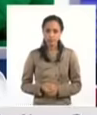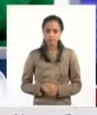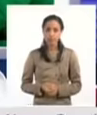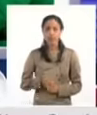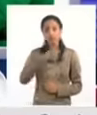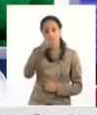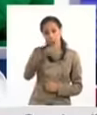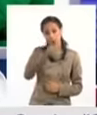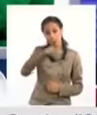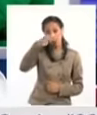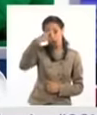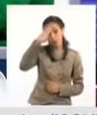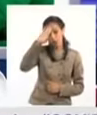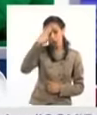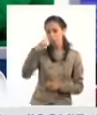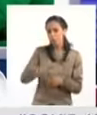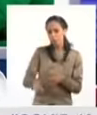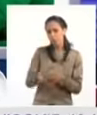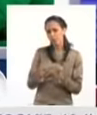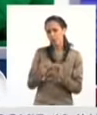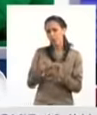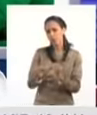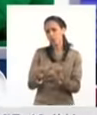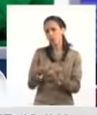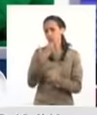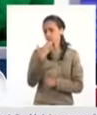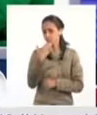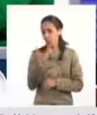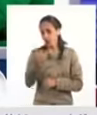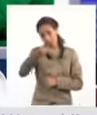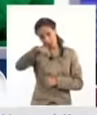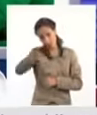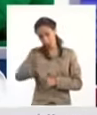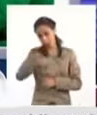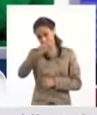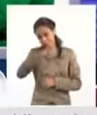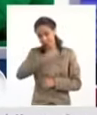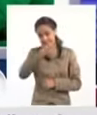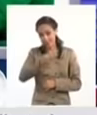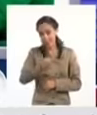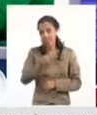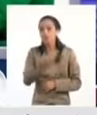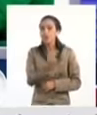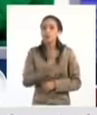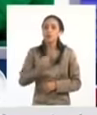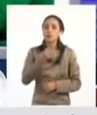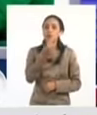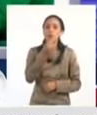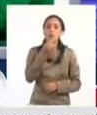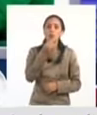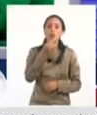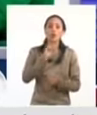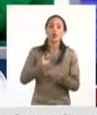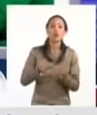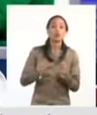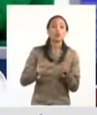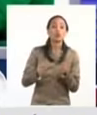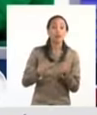positivo, de lo que nos va a dar, nos va a ayudar, nos va a permitir controlar esta alta